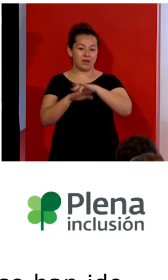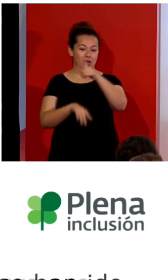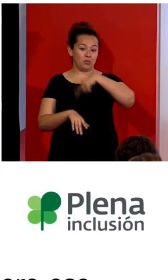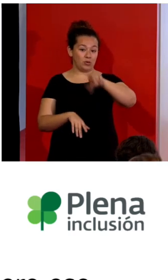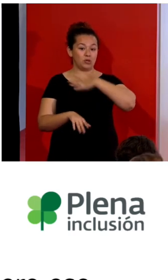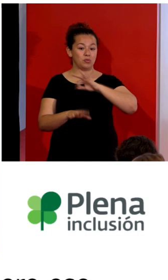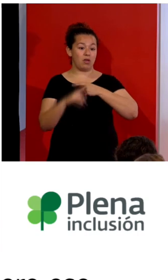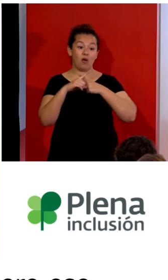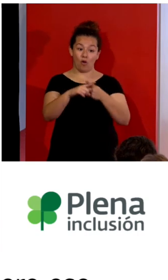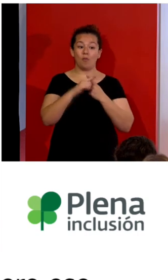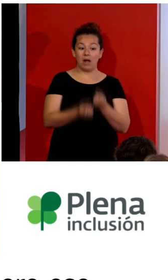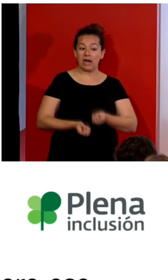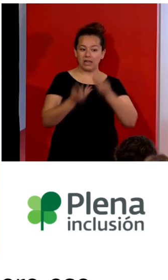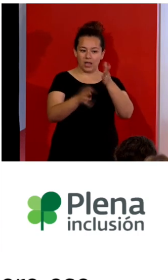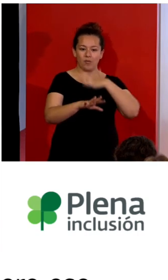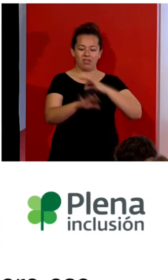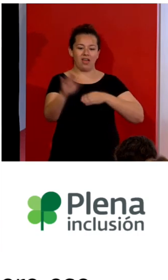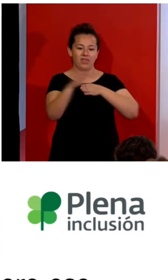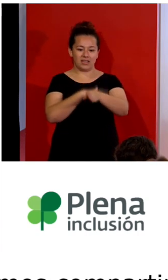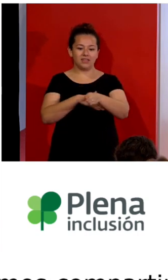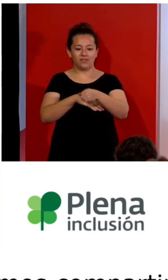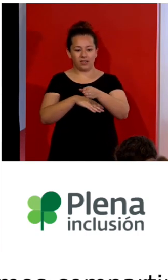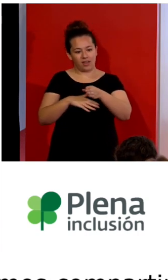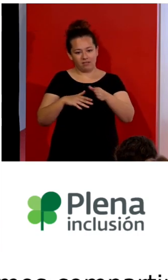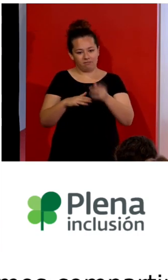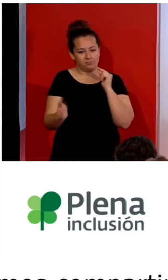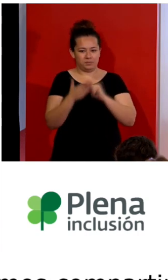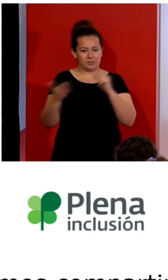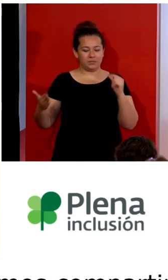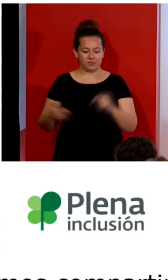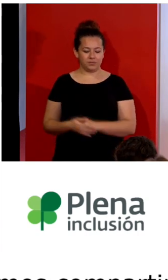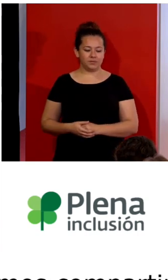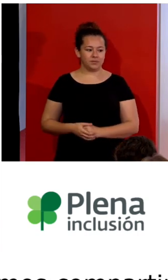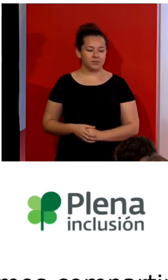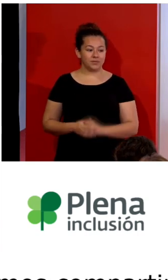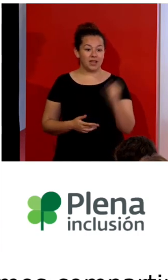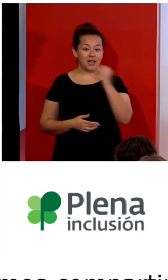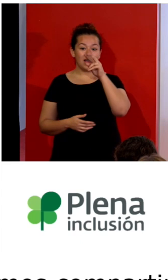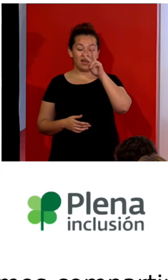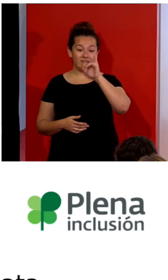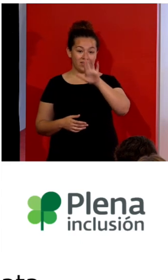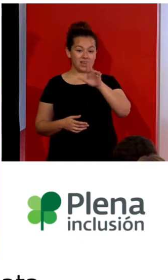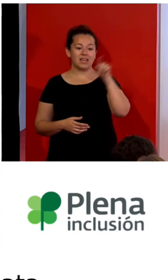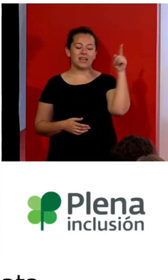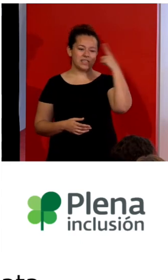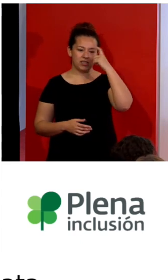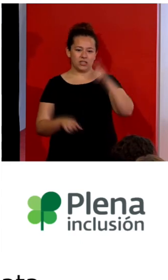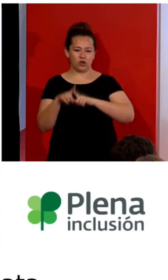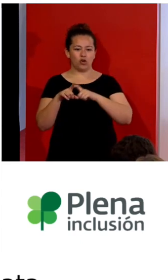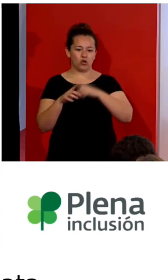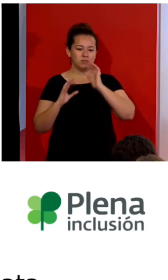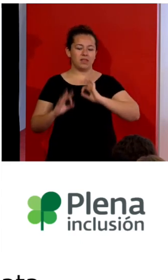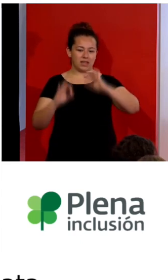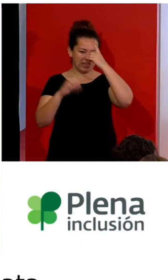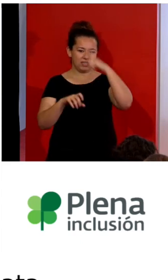podamos compartir y estará accesible de manera inmediata. Javier es psicólogo especialista en